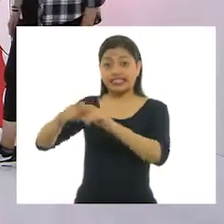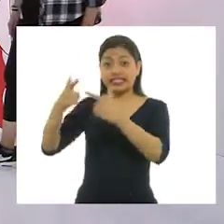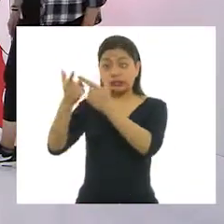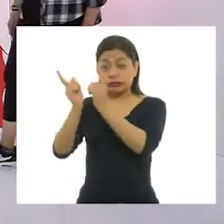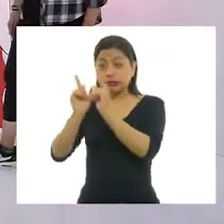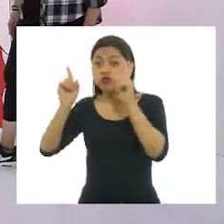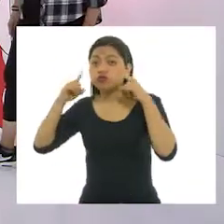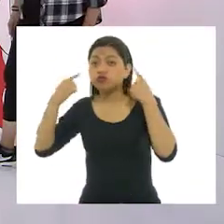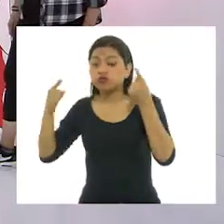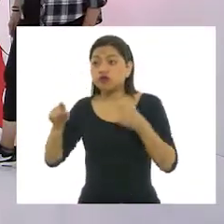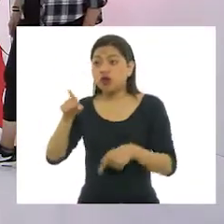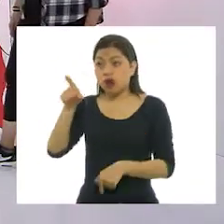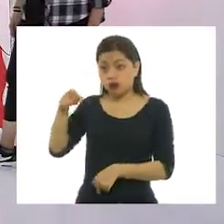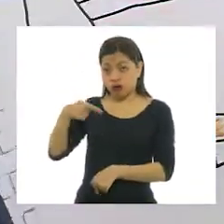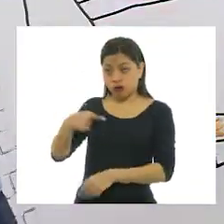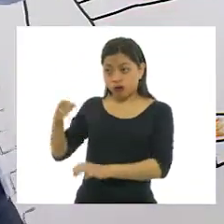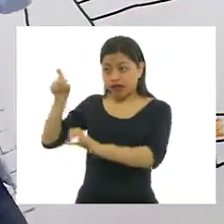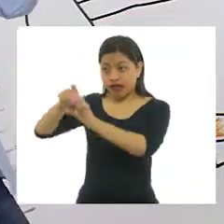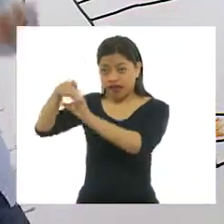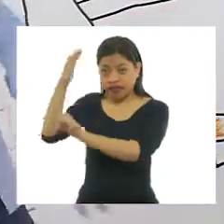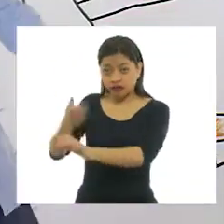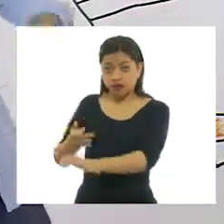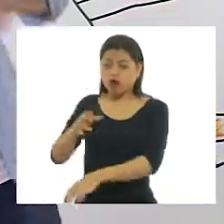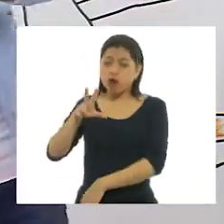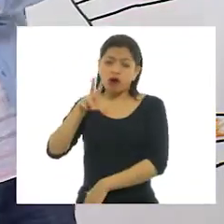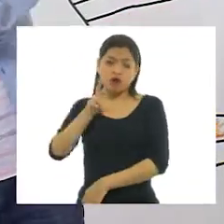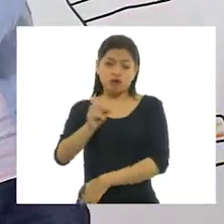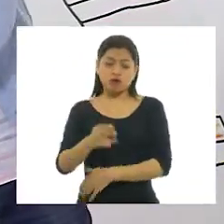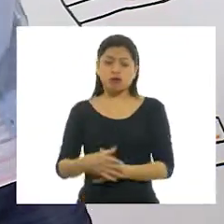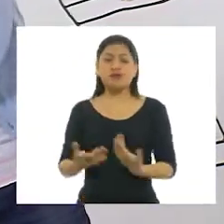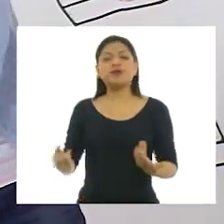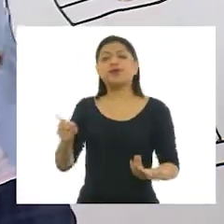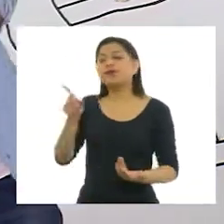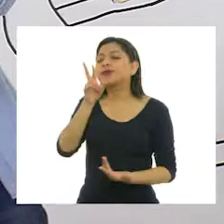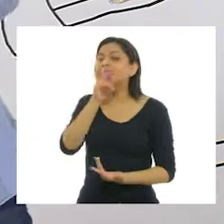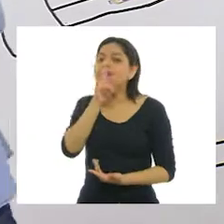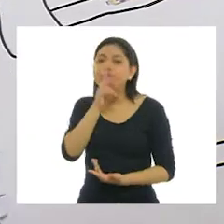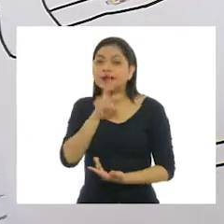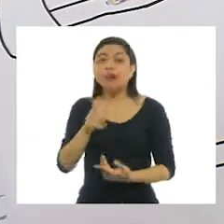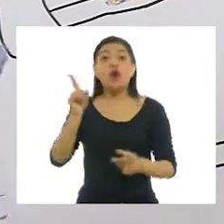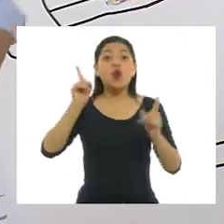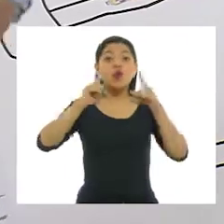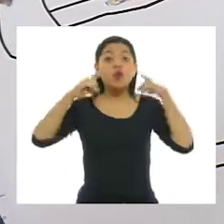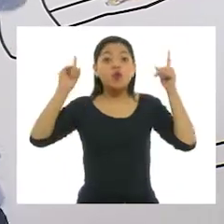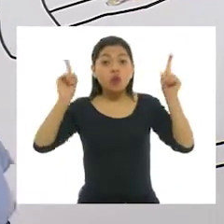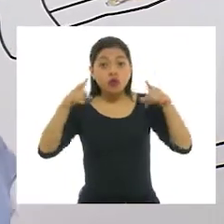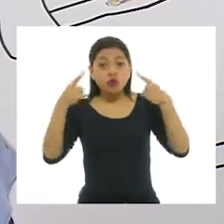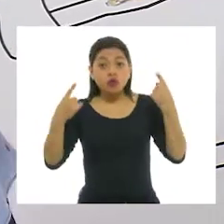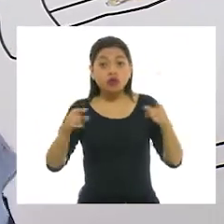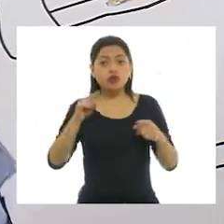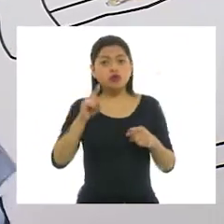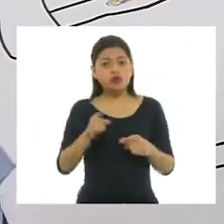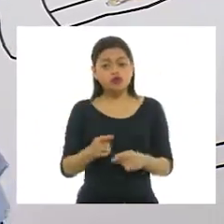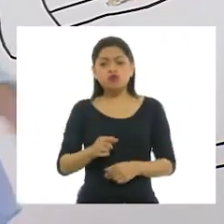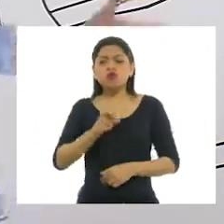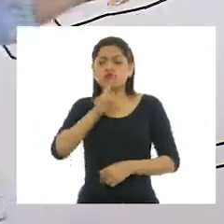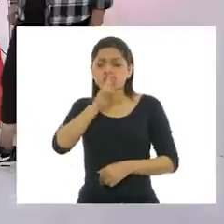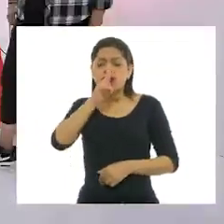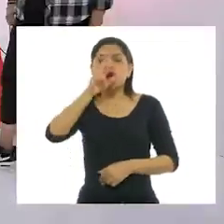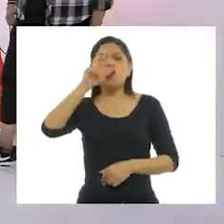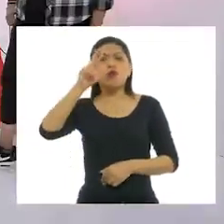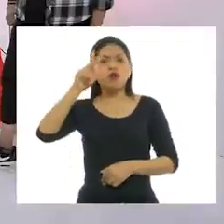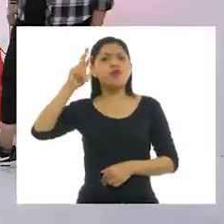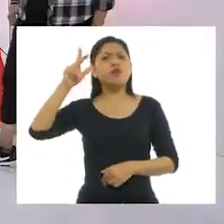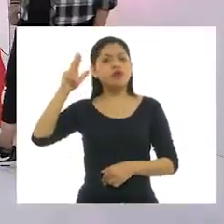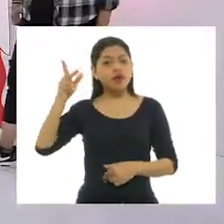¿Que tocas feo, no? Pues no es cierto. Tú tocas muy bien. Además, es muy importante que sepan que en la música uno va evolucionando poco a poco y te sale